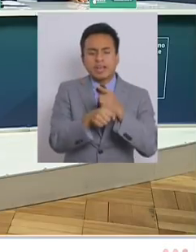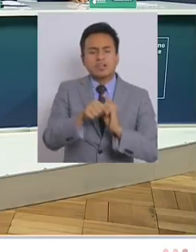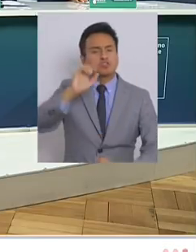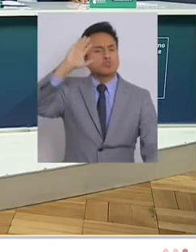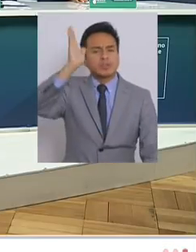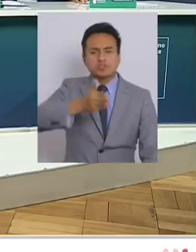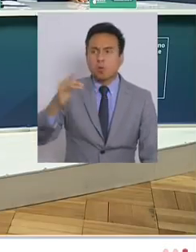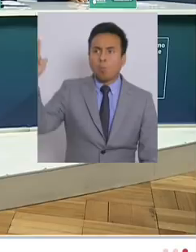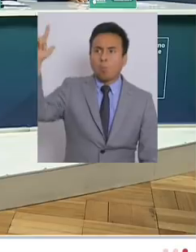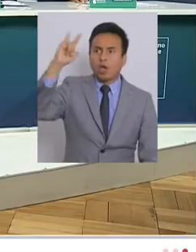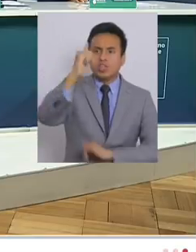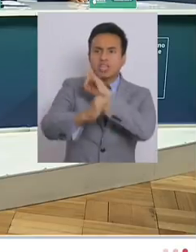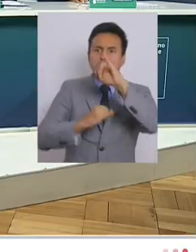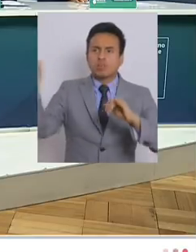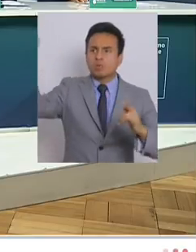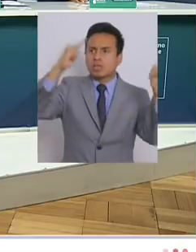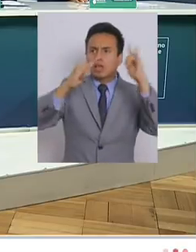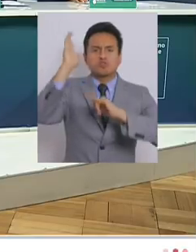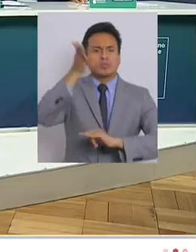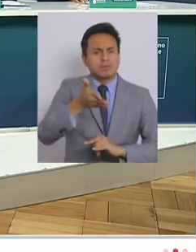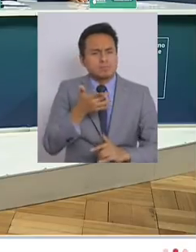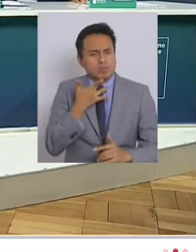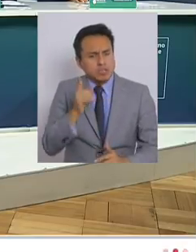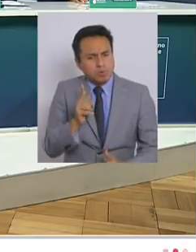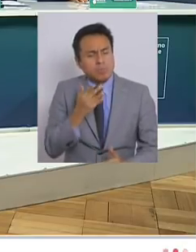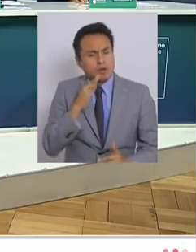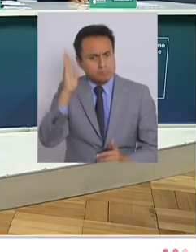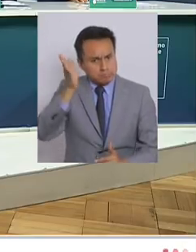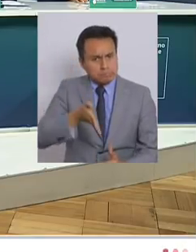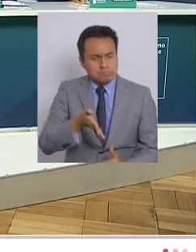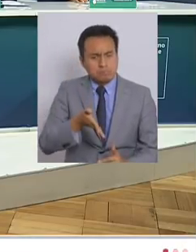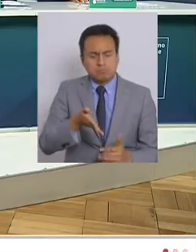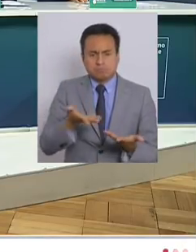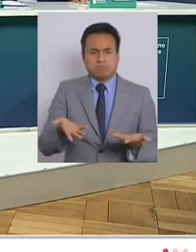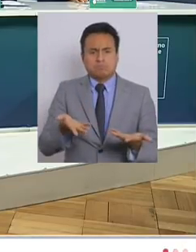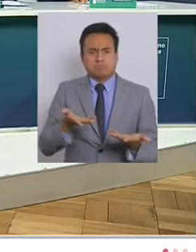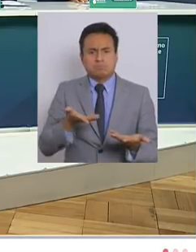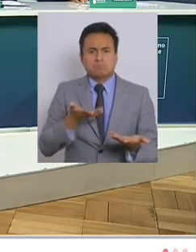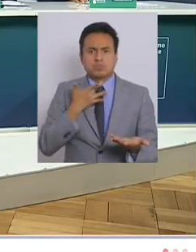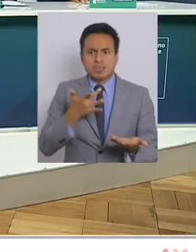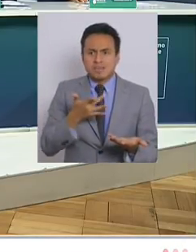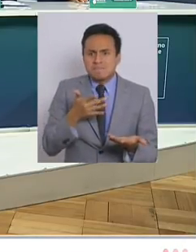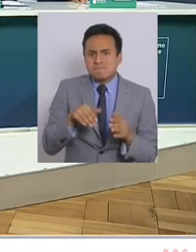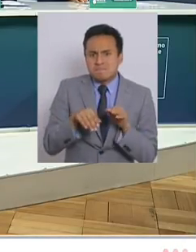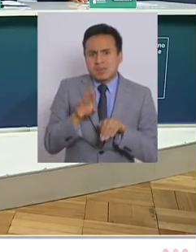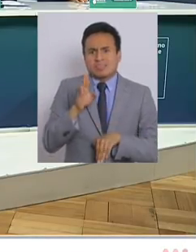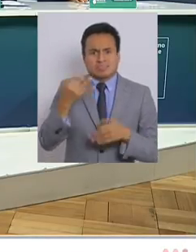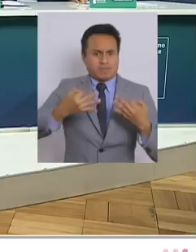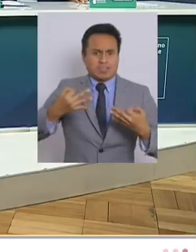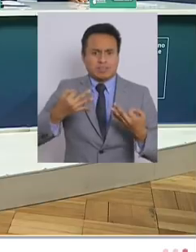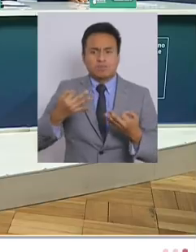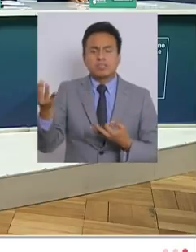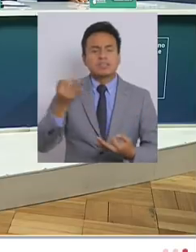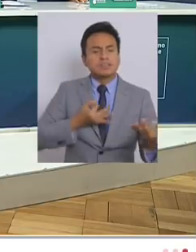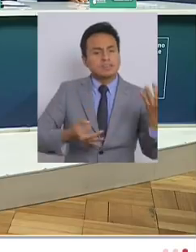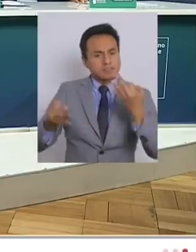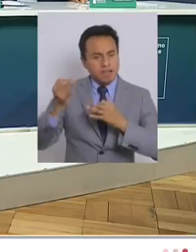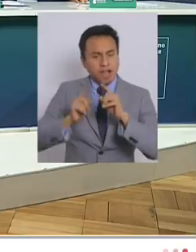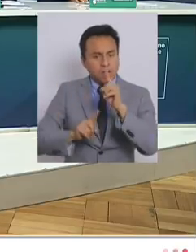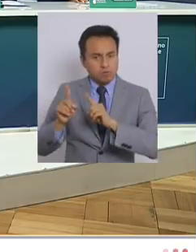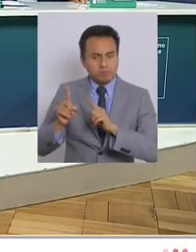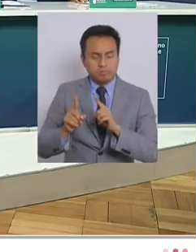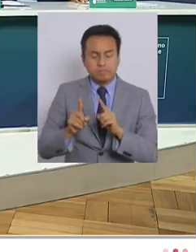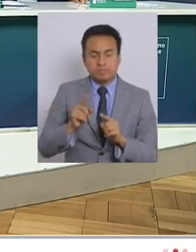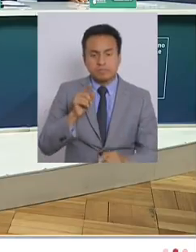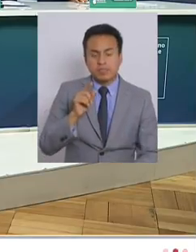de los vuelos internacionales que ingresen a chile de una vez quizás quizás sería más efectivo dicen dicen algunos